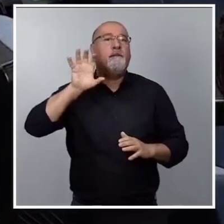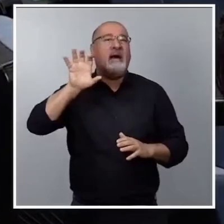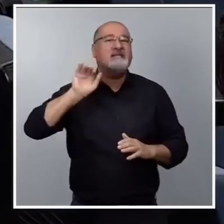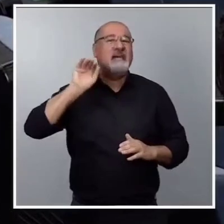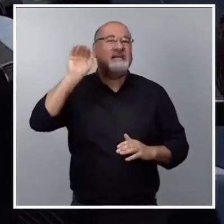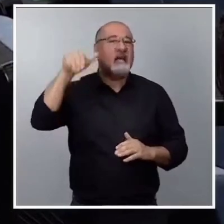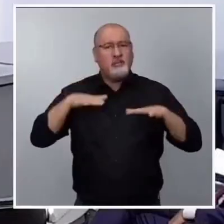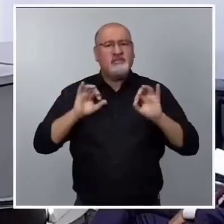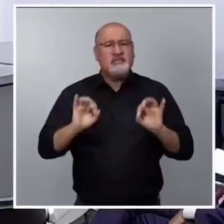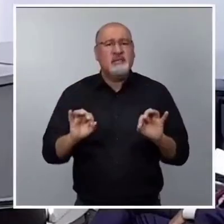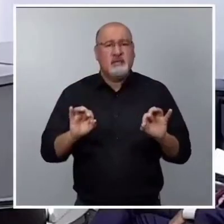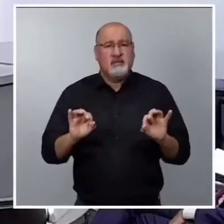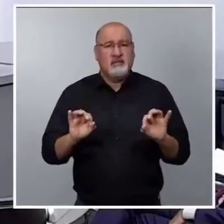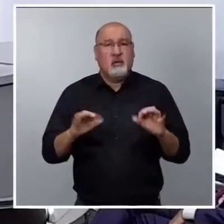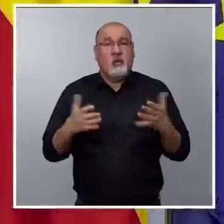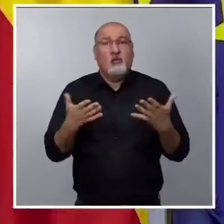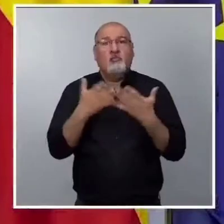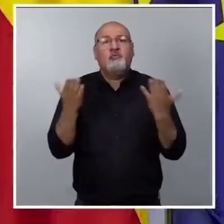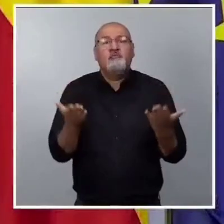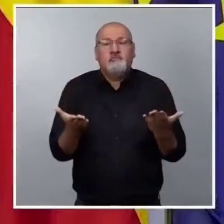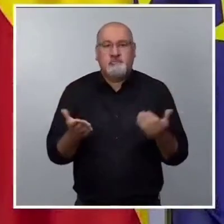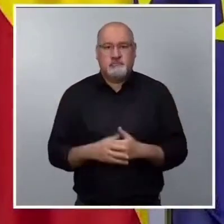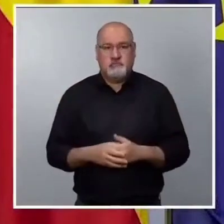concretar mire